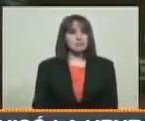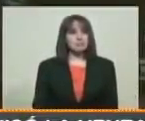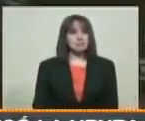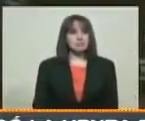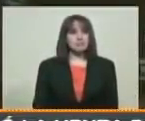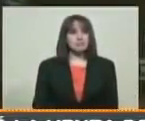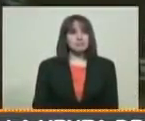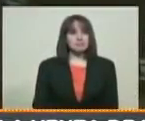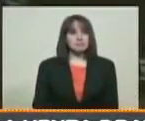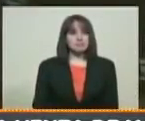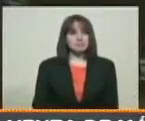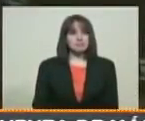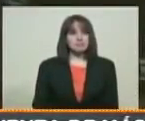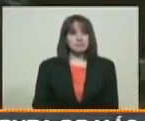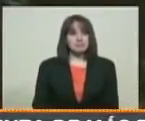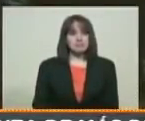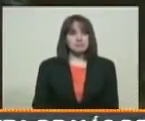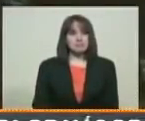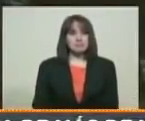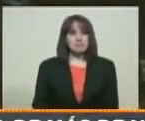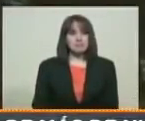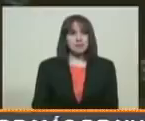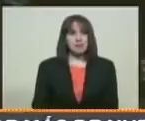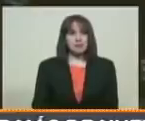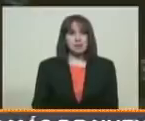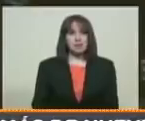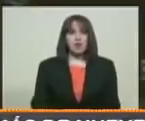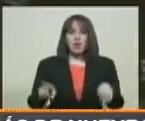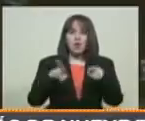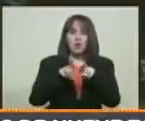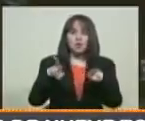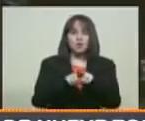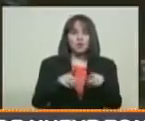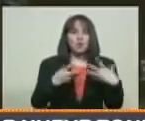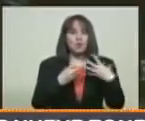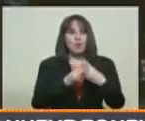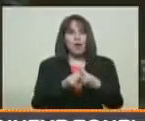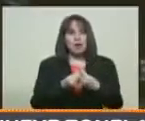Acá sabe. Con chocolate.